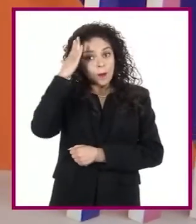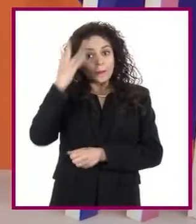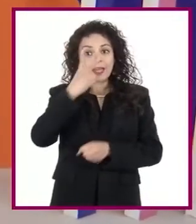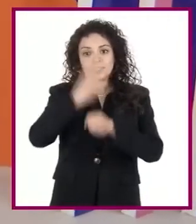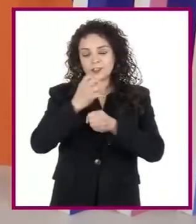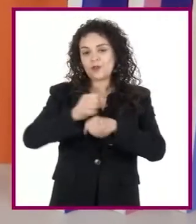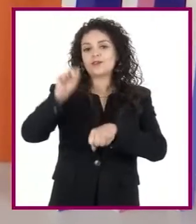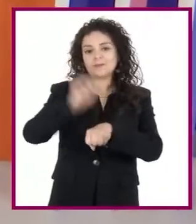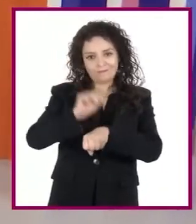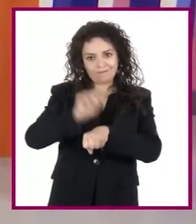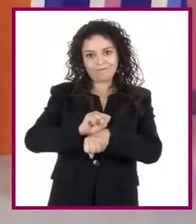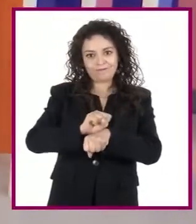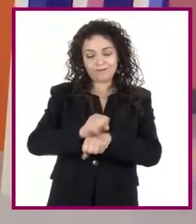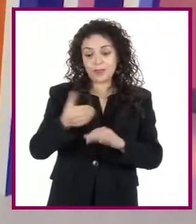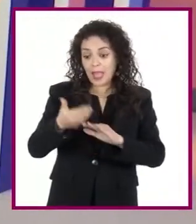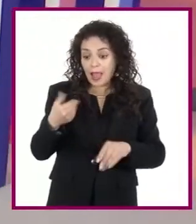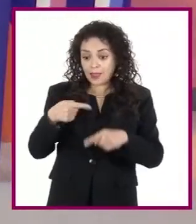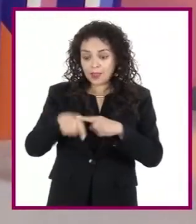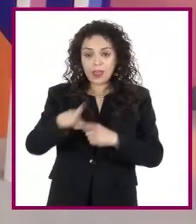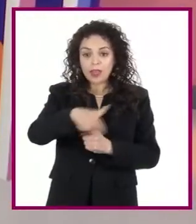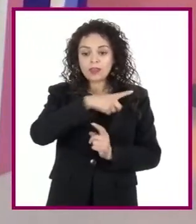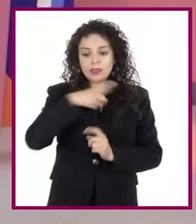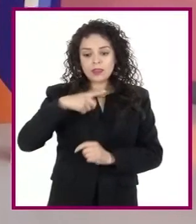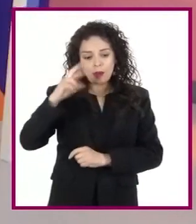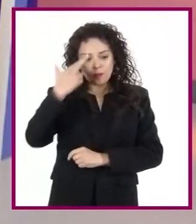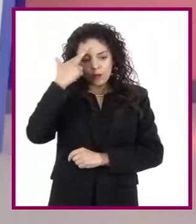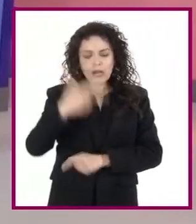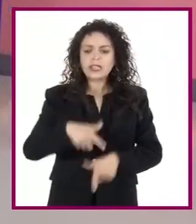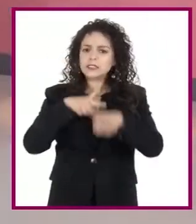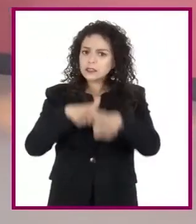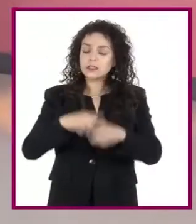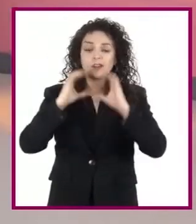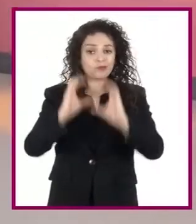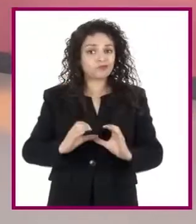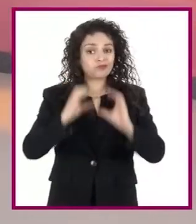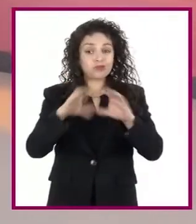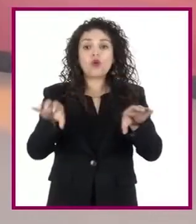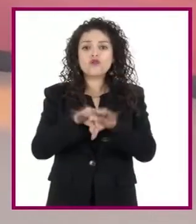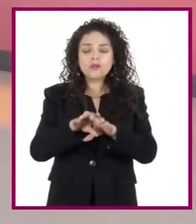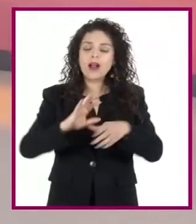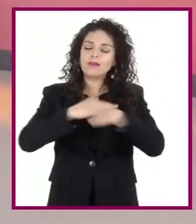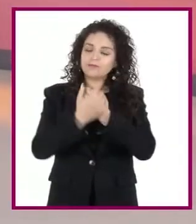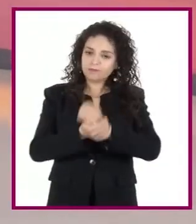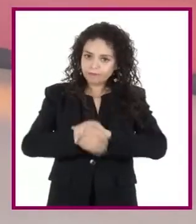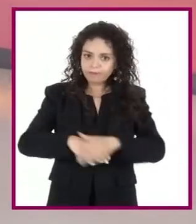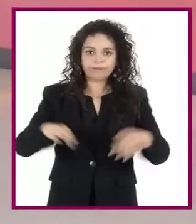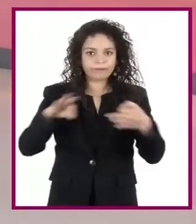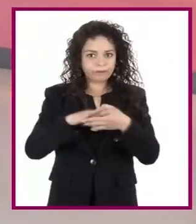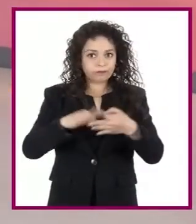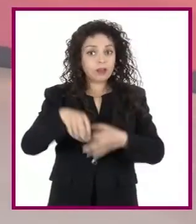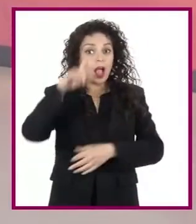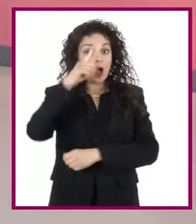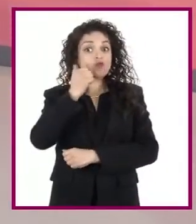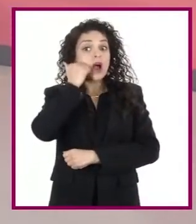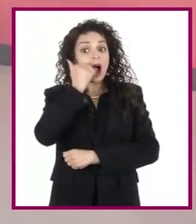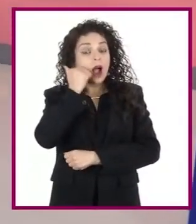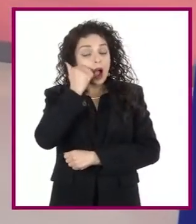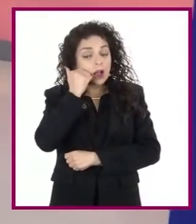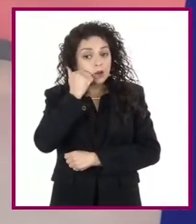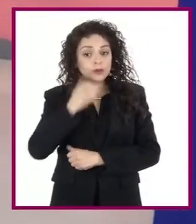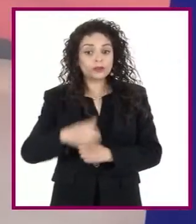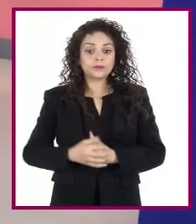secundaria. Antes de iniciar, les recuerdo que debemos seguir cuidándonos lavando frecuentemente nuestras manos con agua y abundante